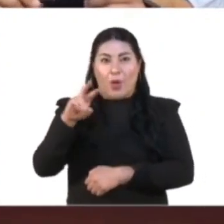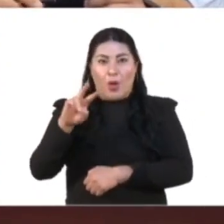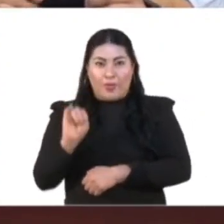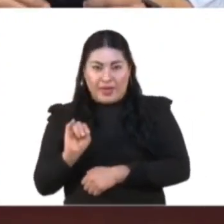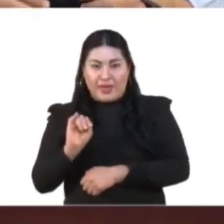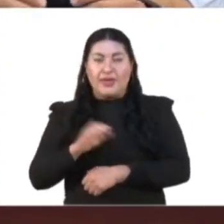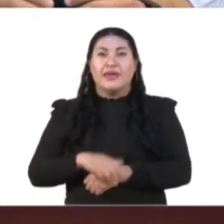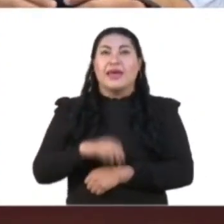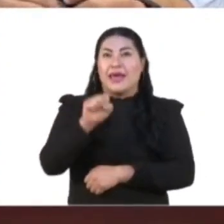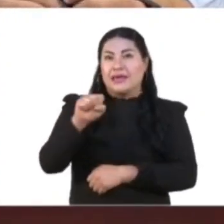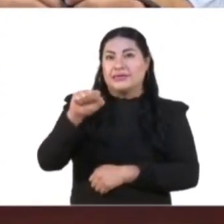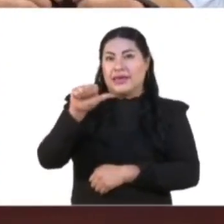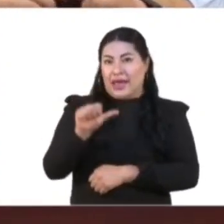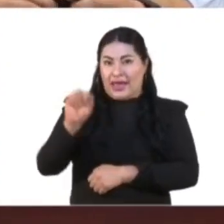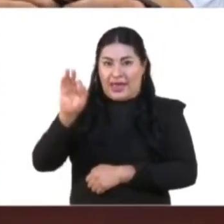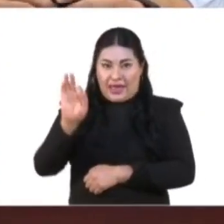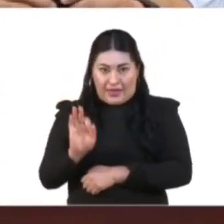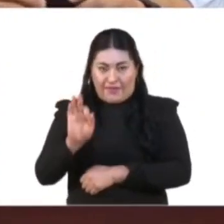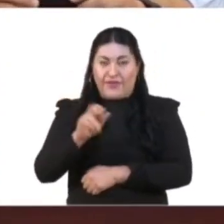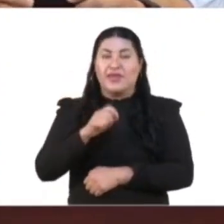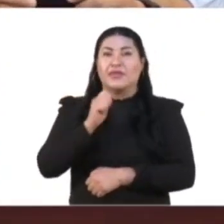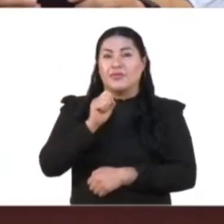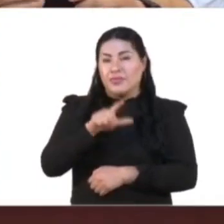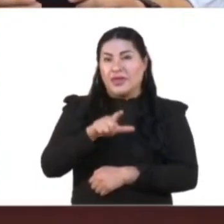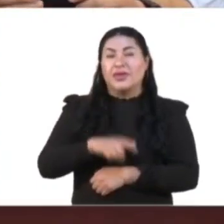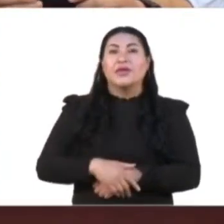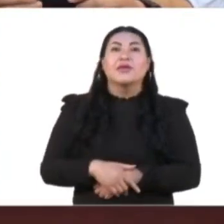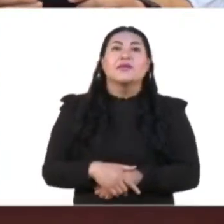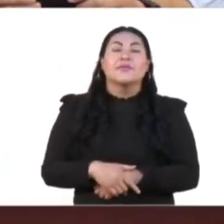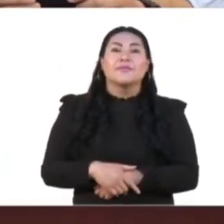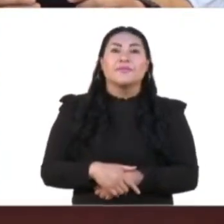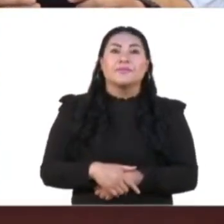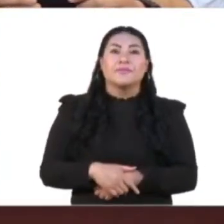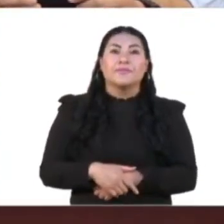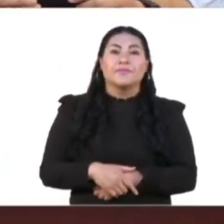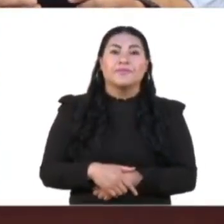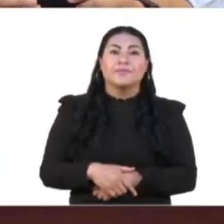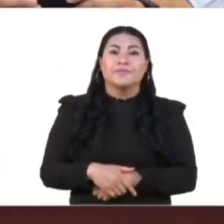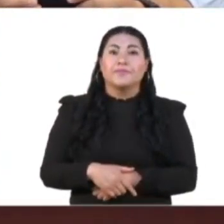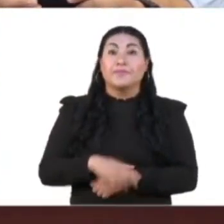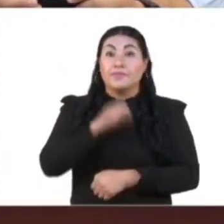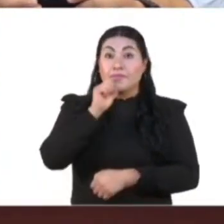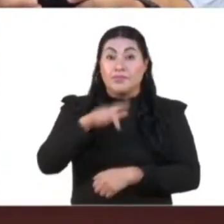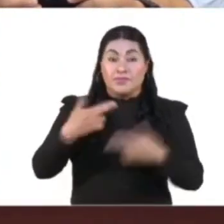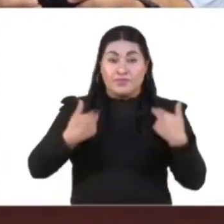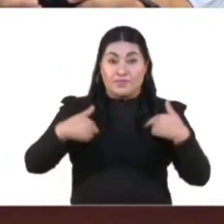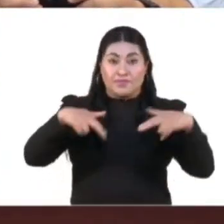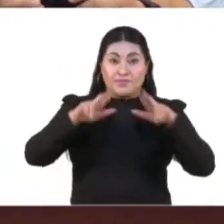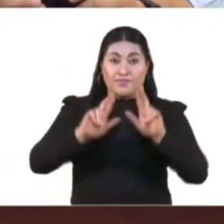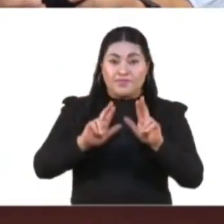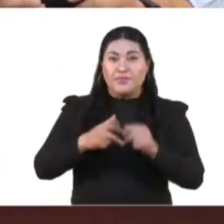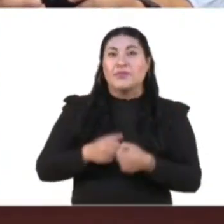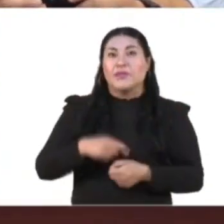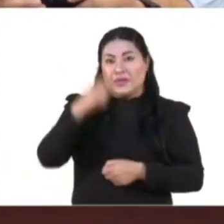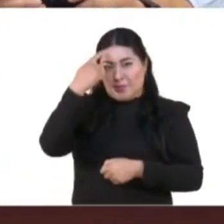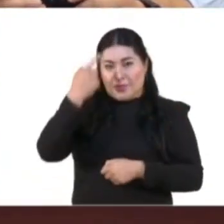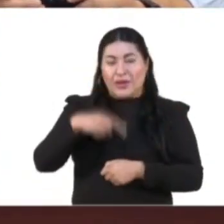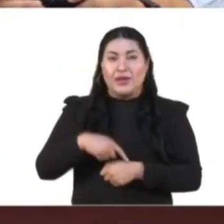Administración y Finanzas, de la Agencia Digital de Innovación Pública, el titular del Instituto de